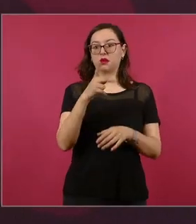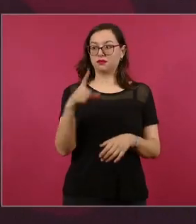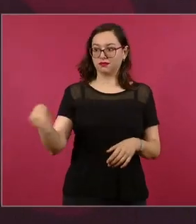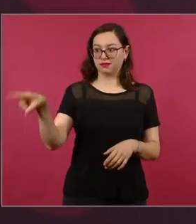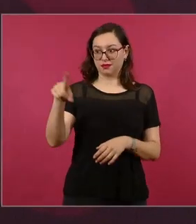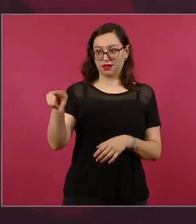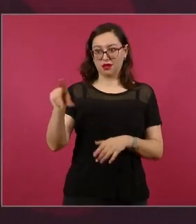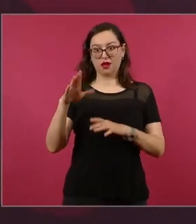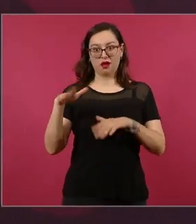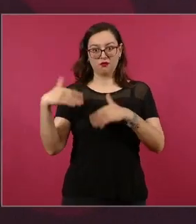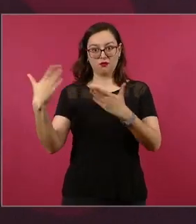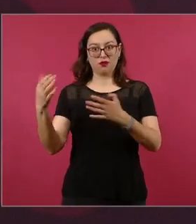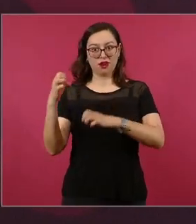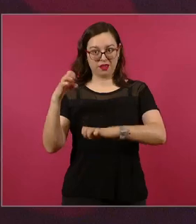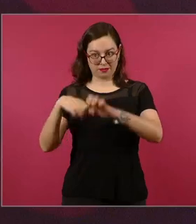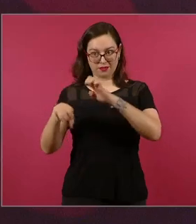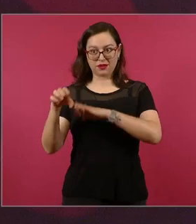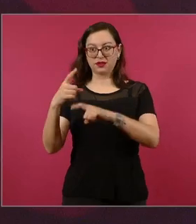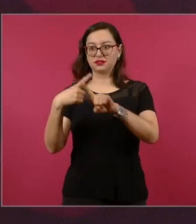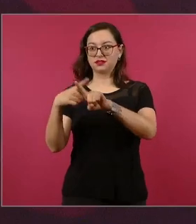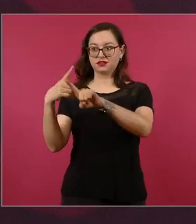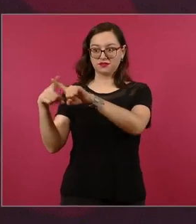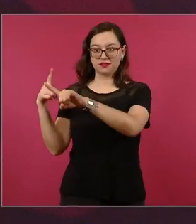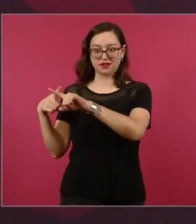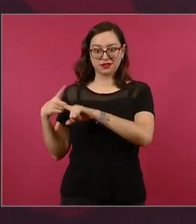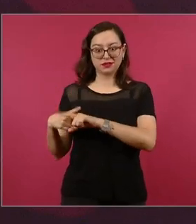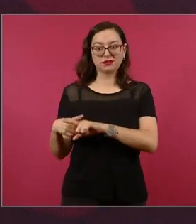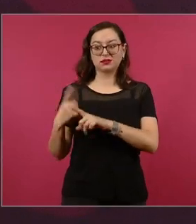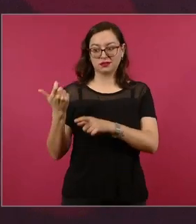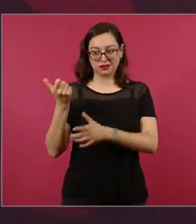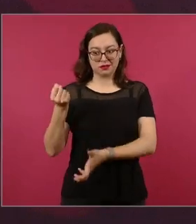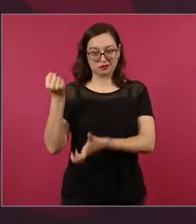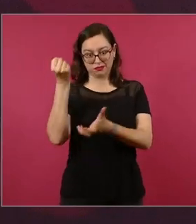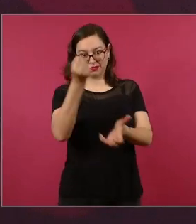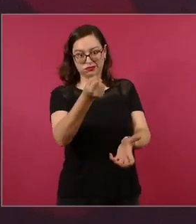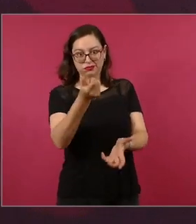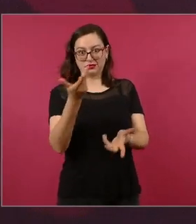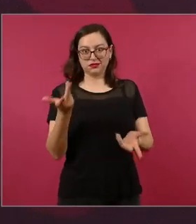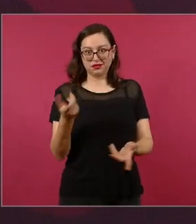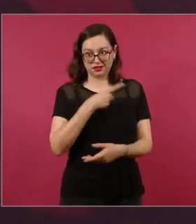dinero, no solo de México, sino del extranjero?